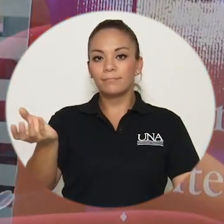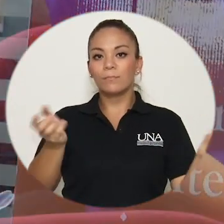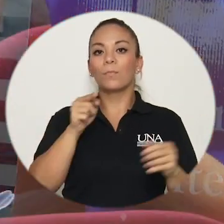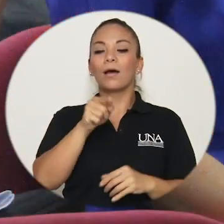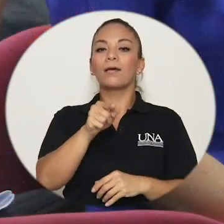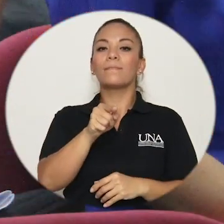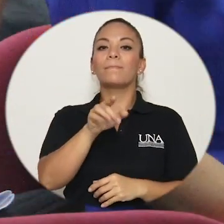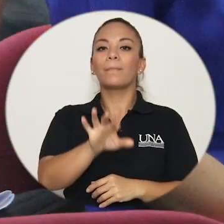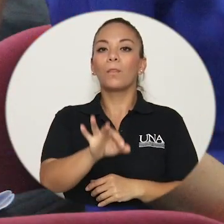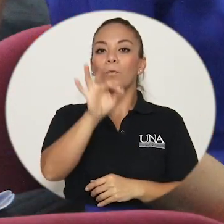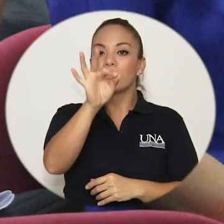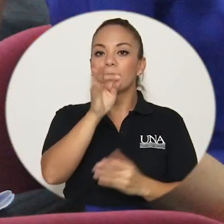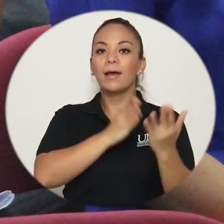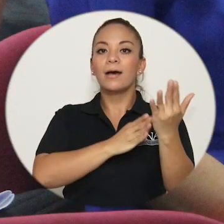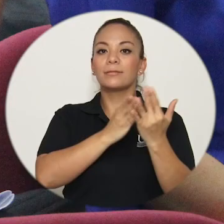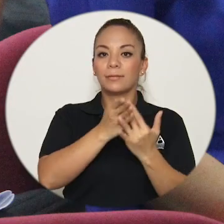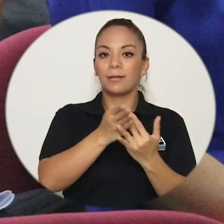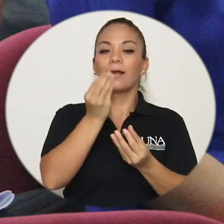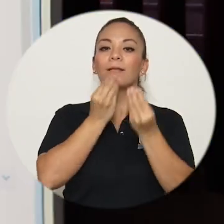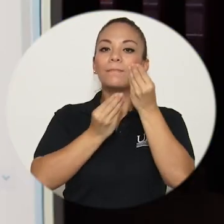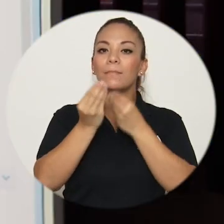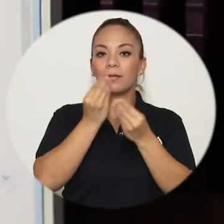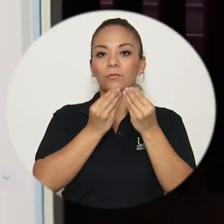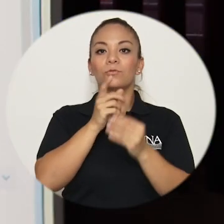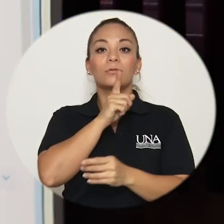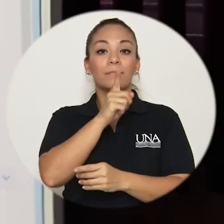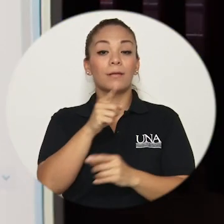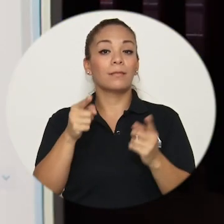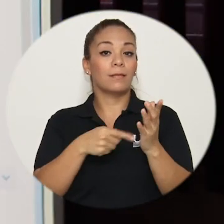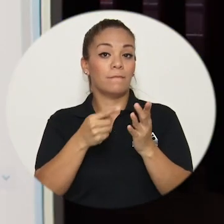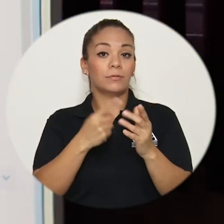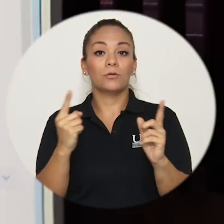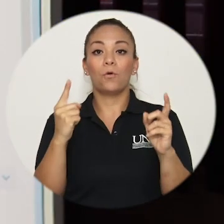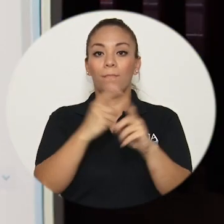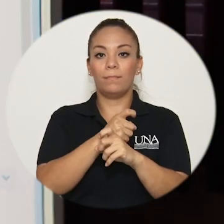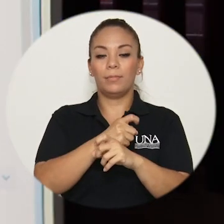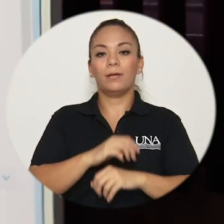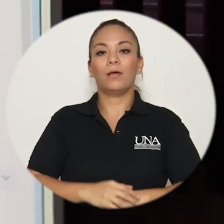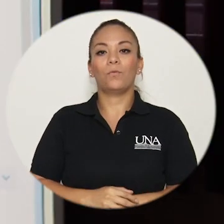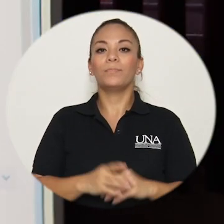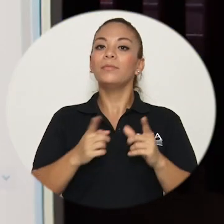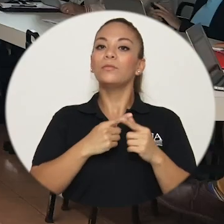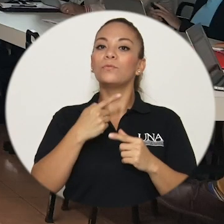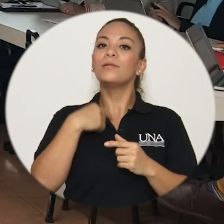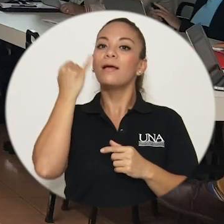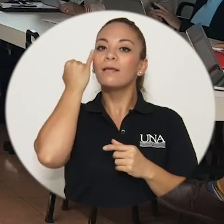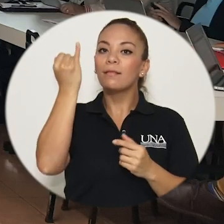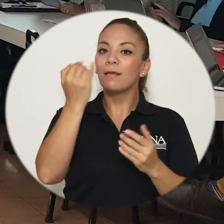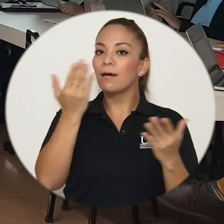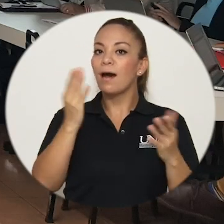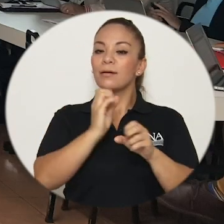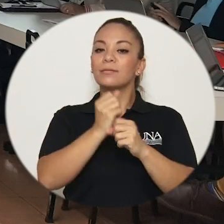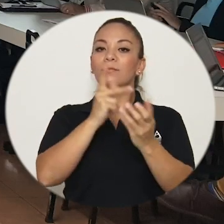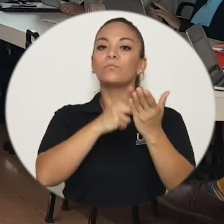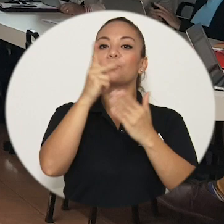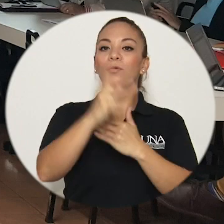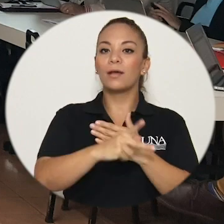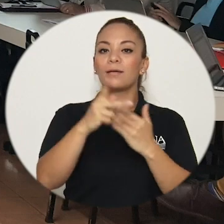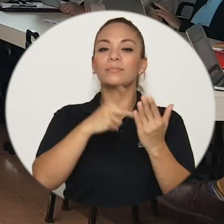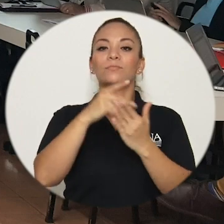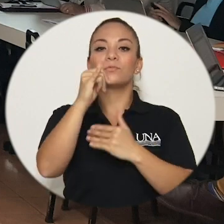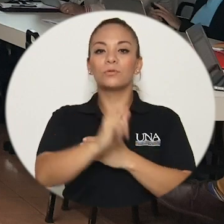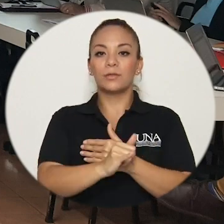donde obtener y acceder a alimentos es realmente complicado. Entonces se pretende crear programas